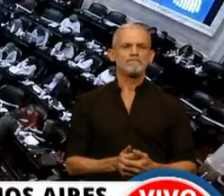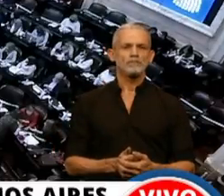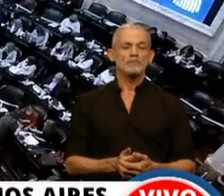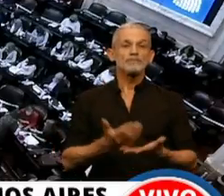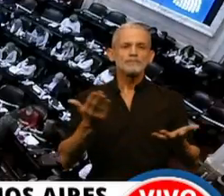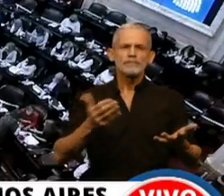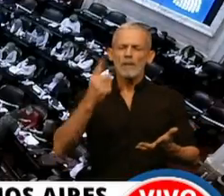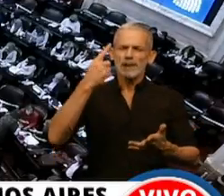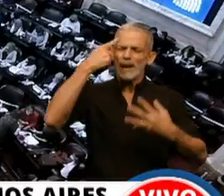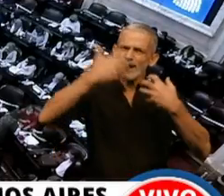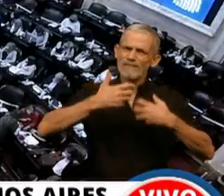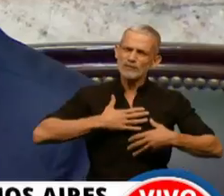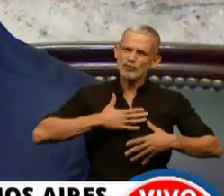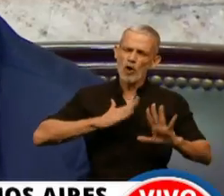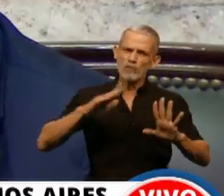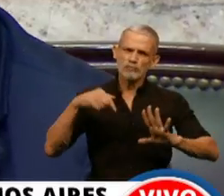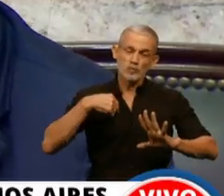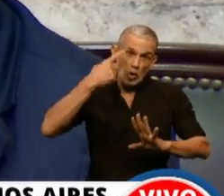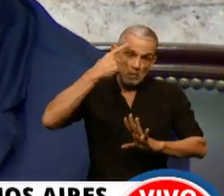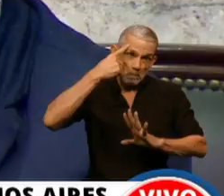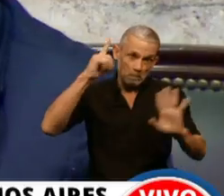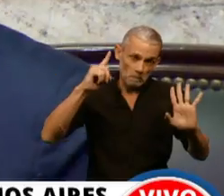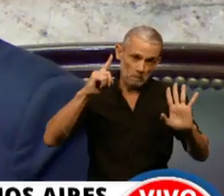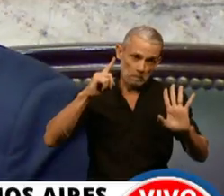la primera reflexión es supondría